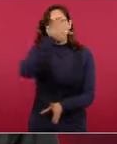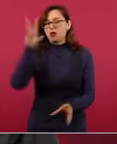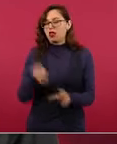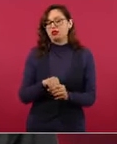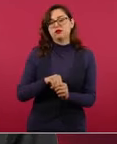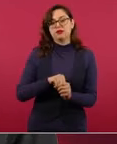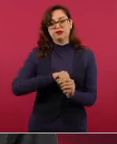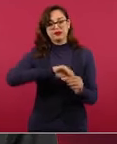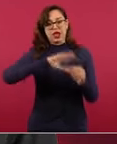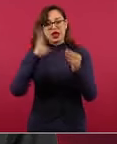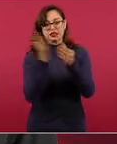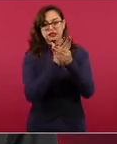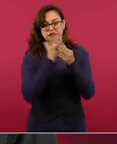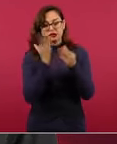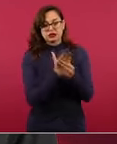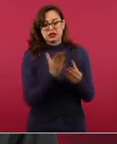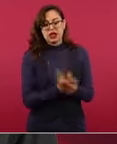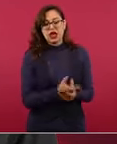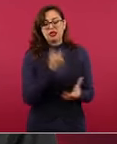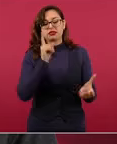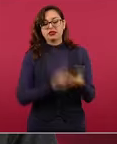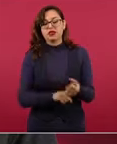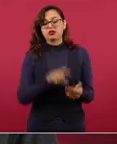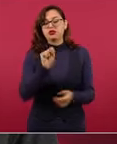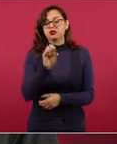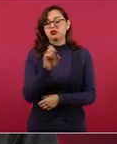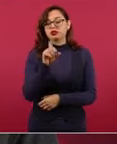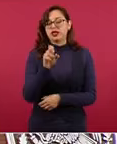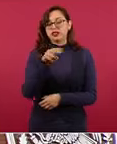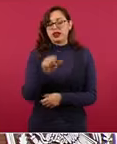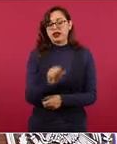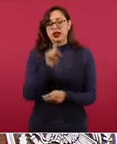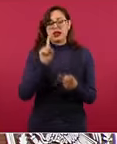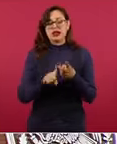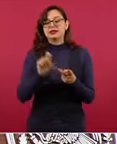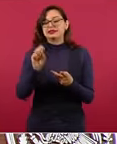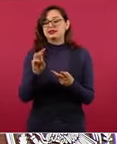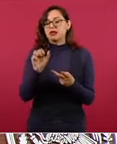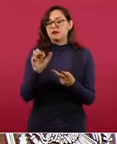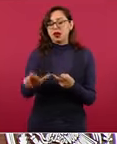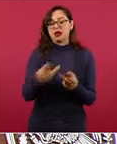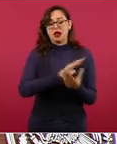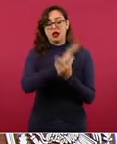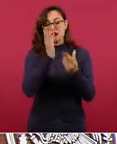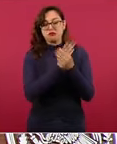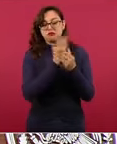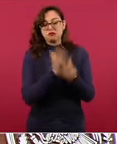de la secretaría de la defensa de marina qué